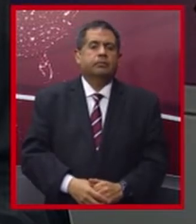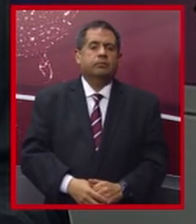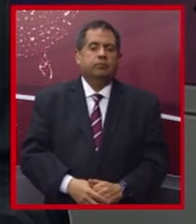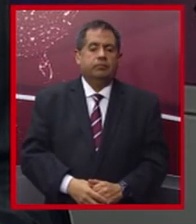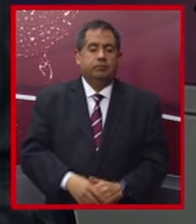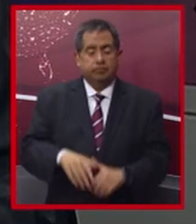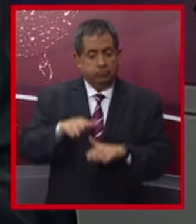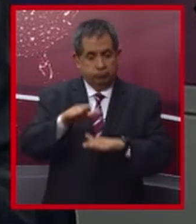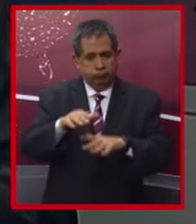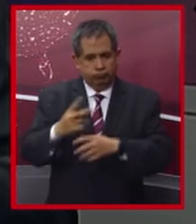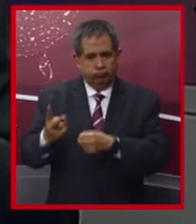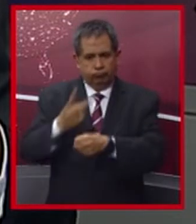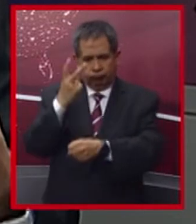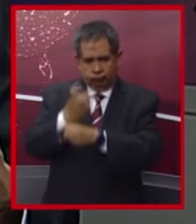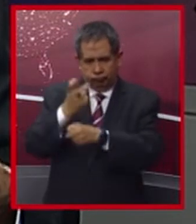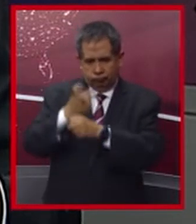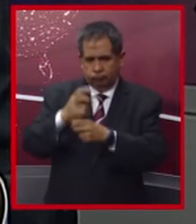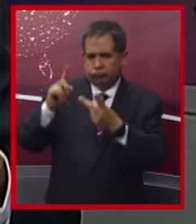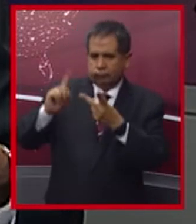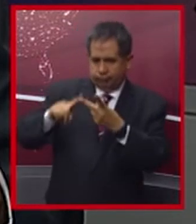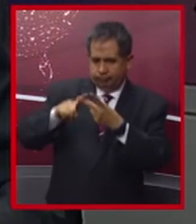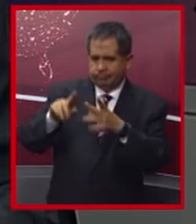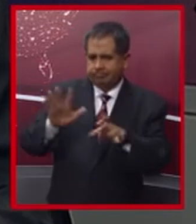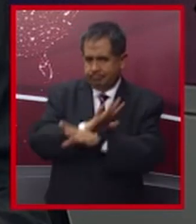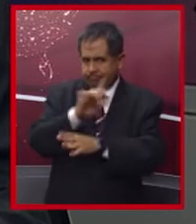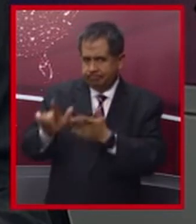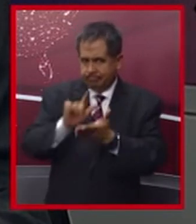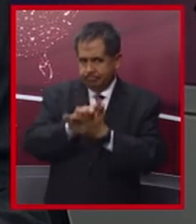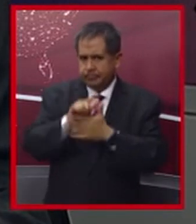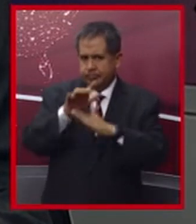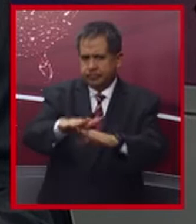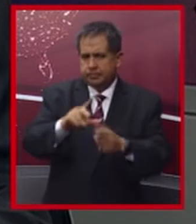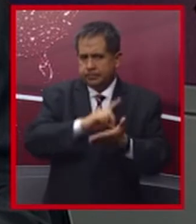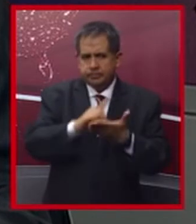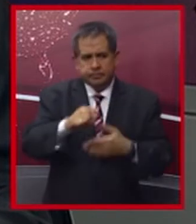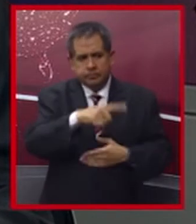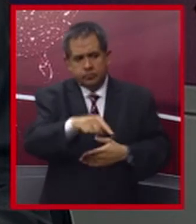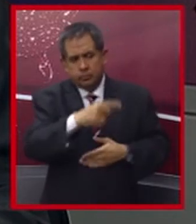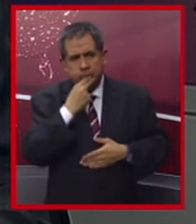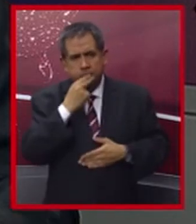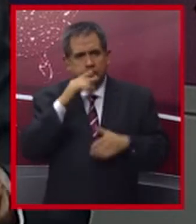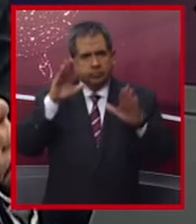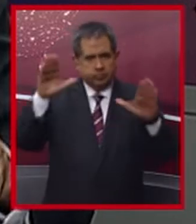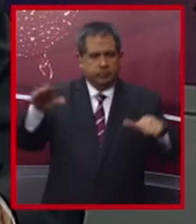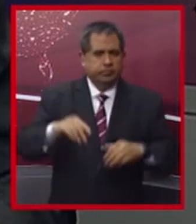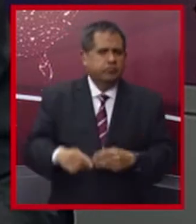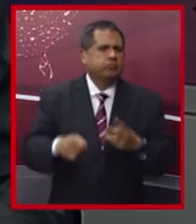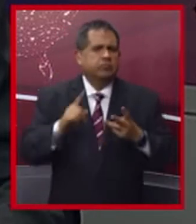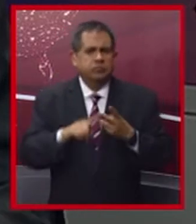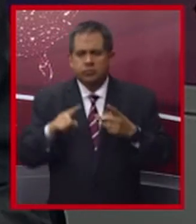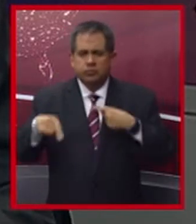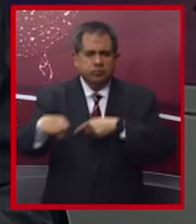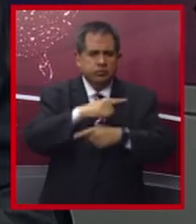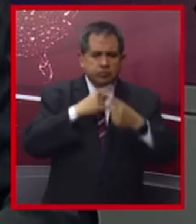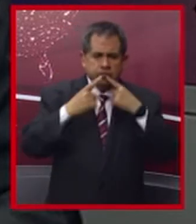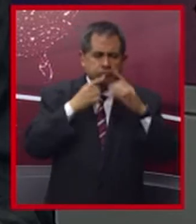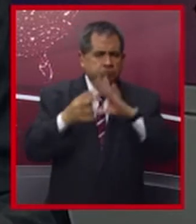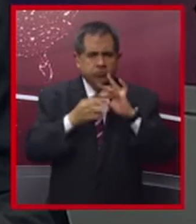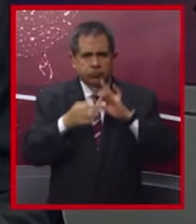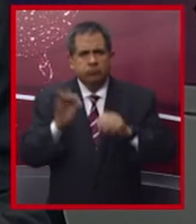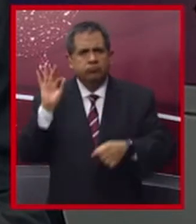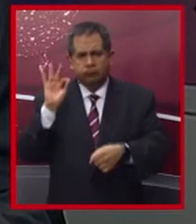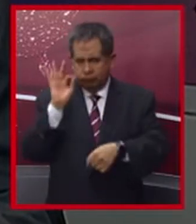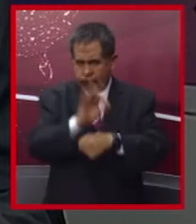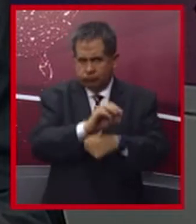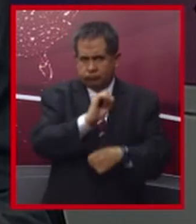Bueno, todo esto en el segundo dictamen, la segunda reforma que tiene que ver con los derechos de los usuarios de aerolíneas. Los grupos parlamentarios fijaron postura a favor de fortalecer